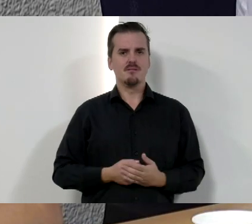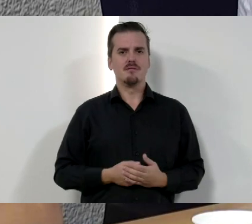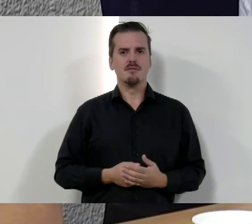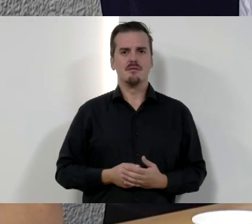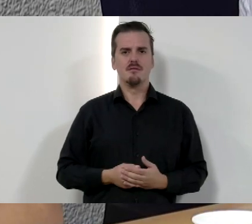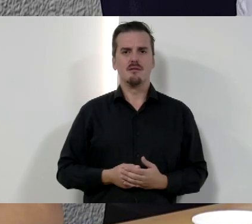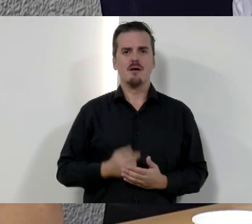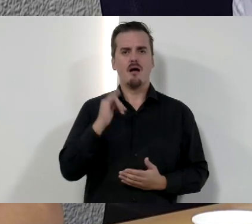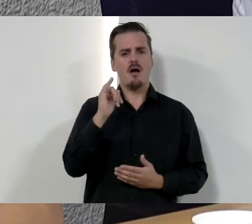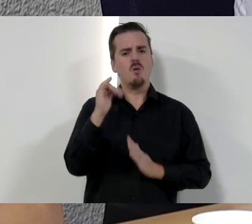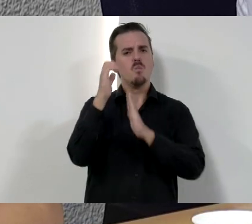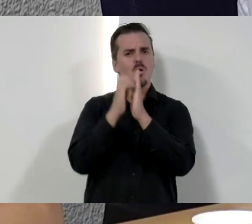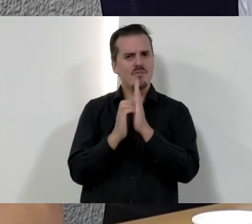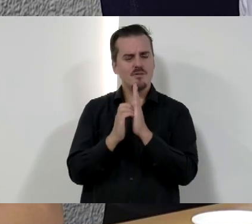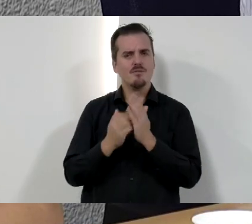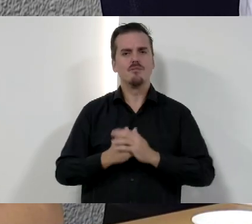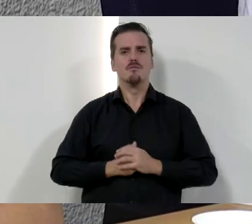Existen bonificaciones